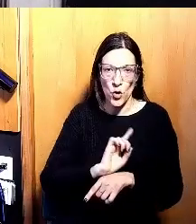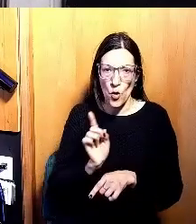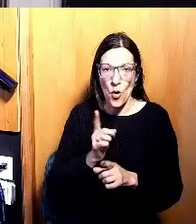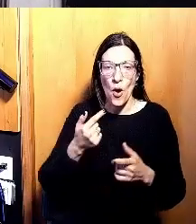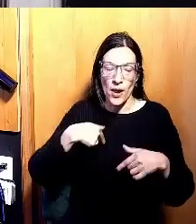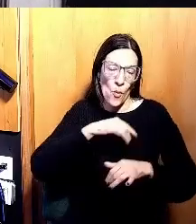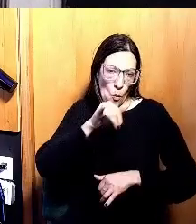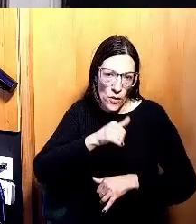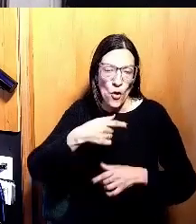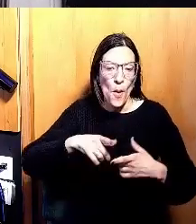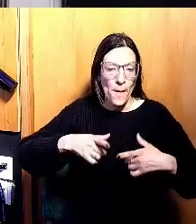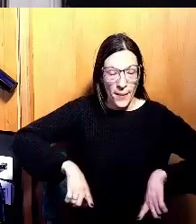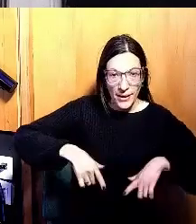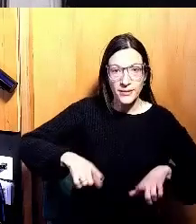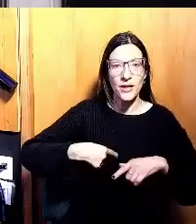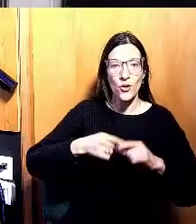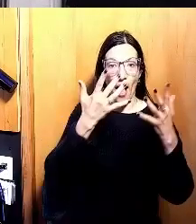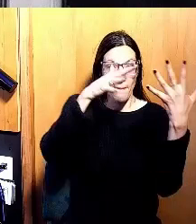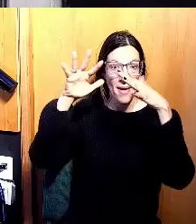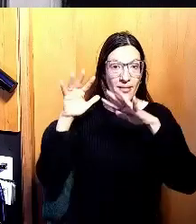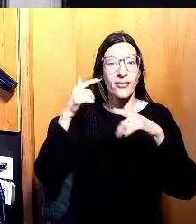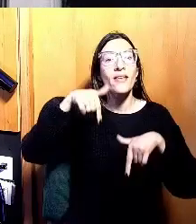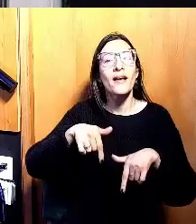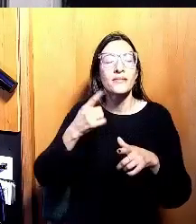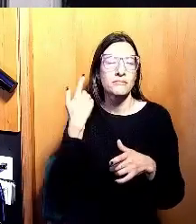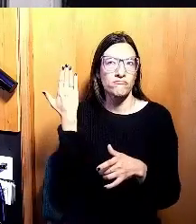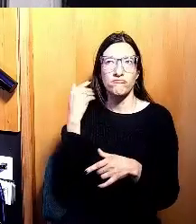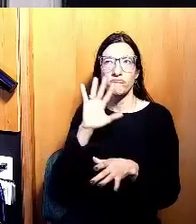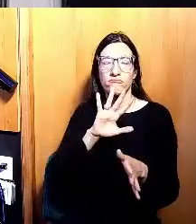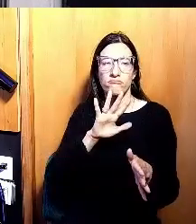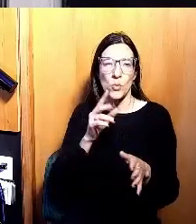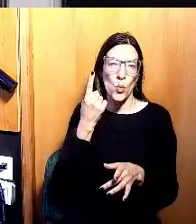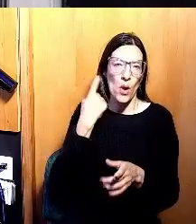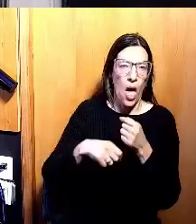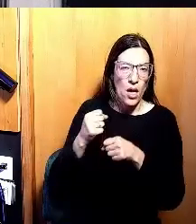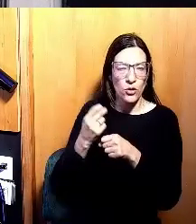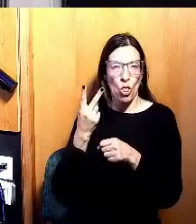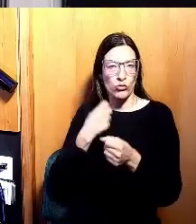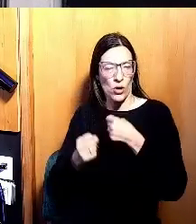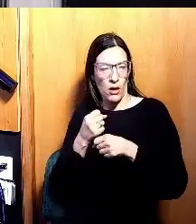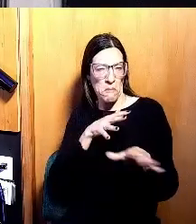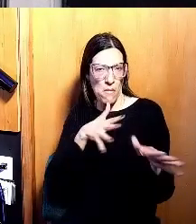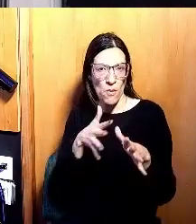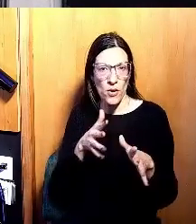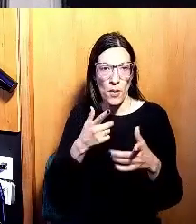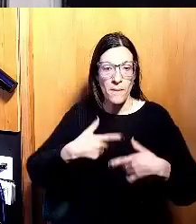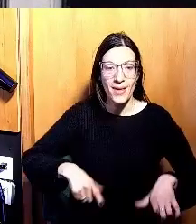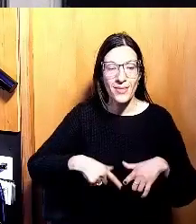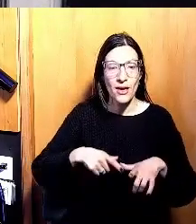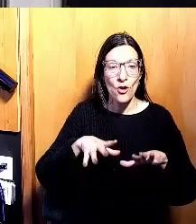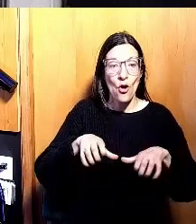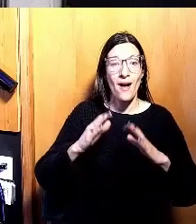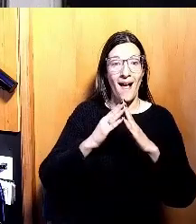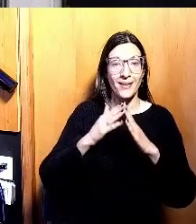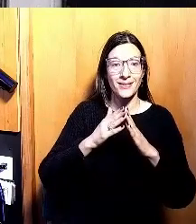de Ambiente, en realidad hasta hace poco, hasta hace 1 año o 2 años, era Ministerio de Vivienda,